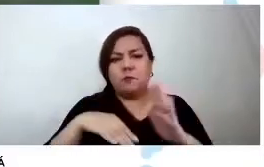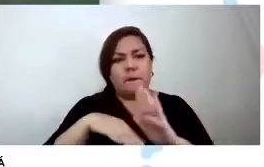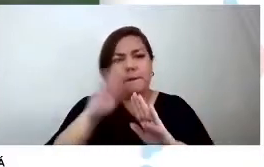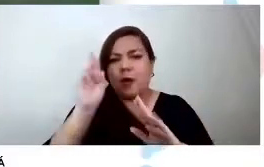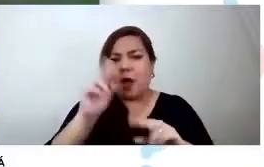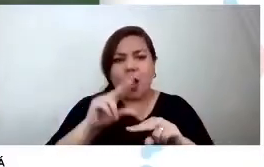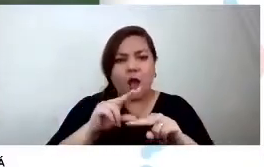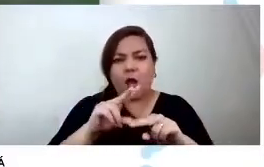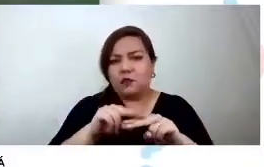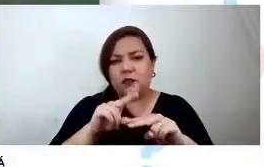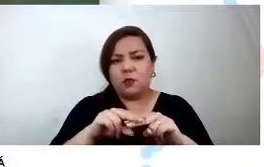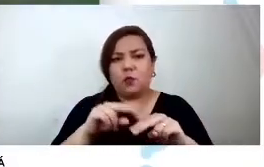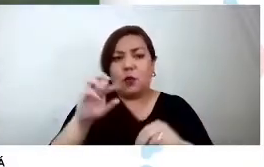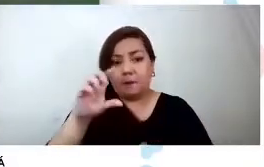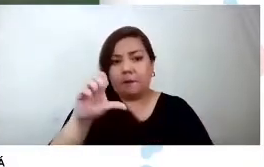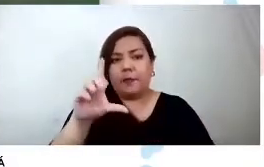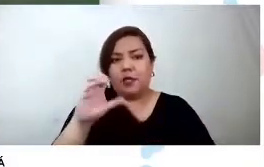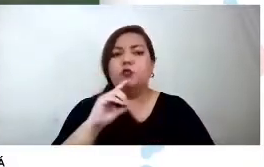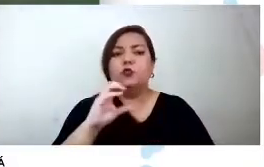en paleontología.